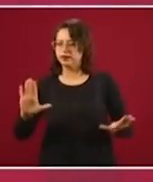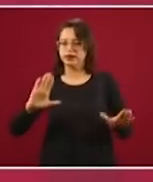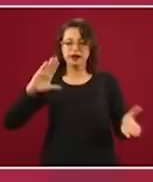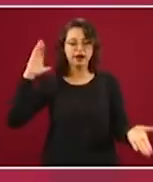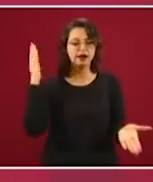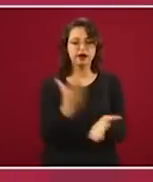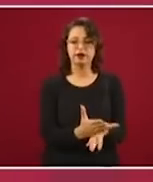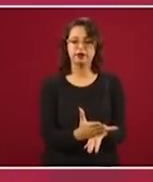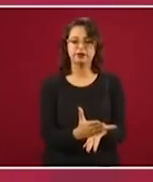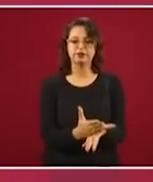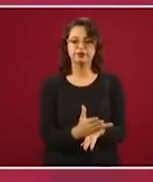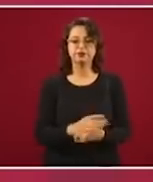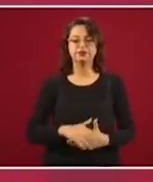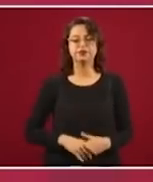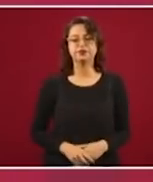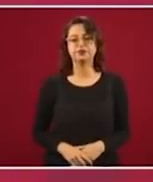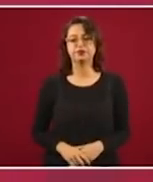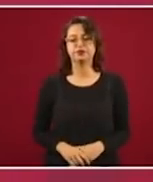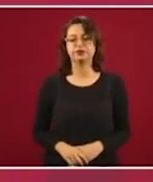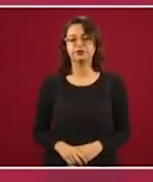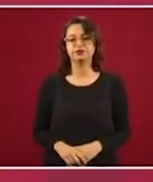el régimen